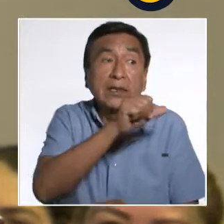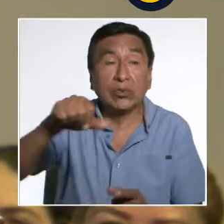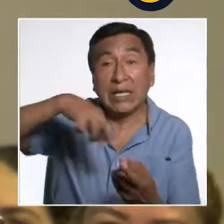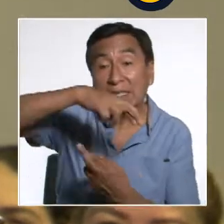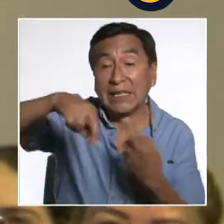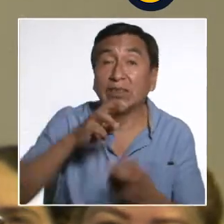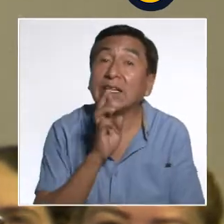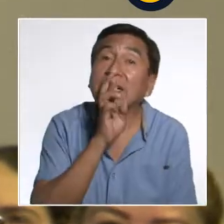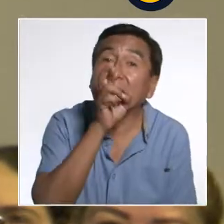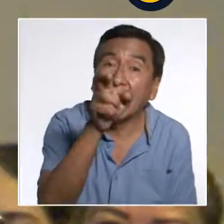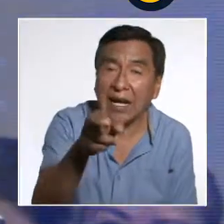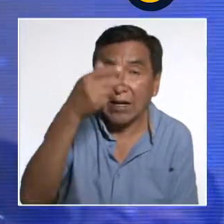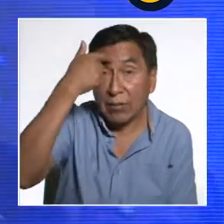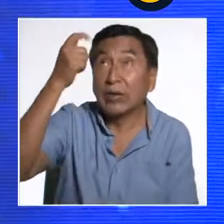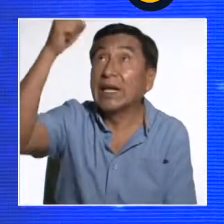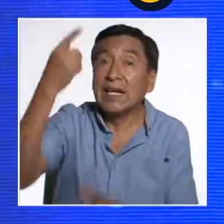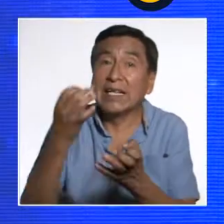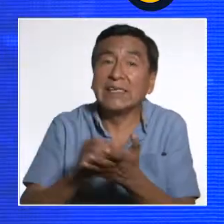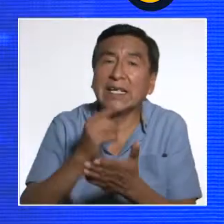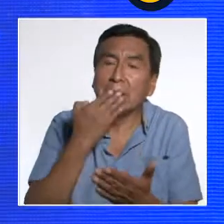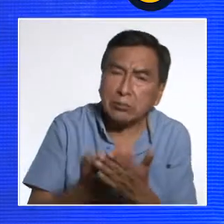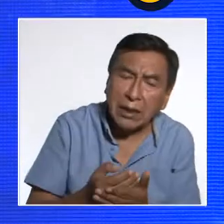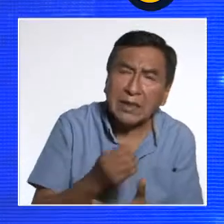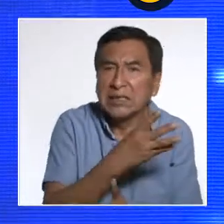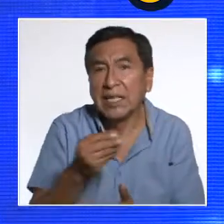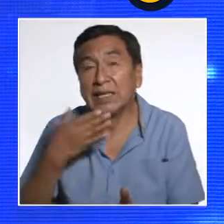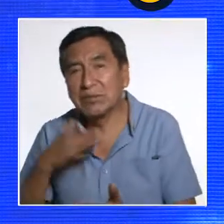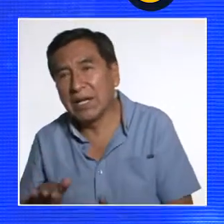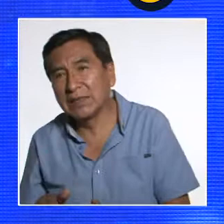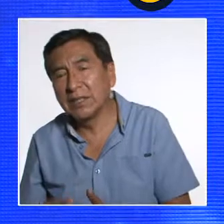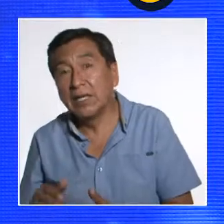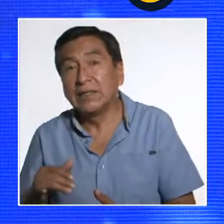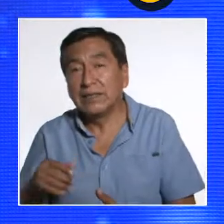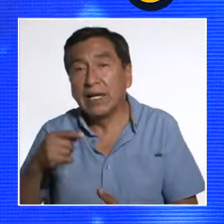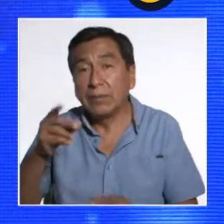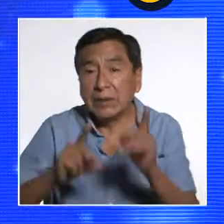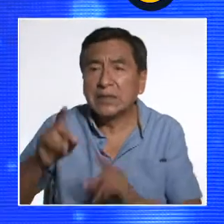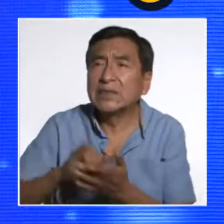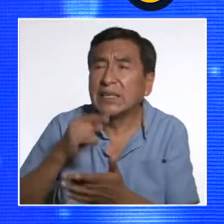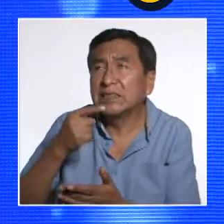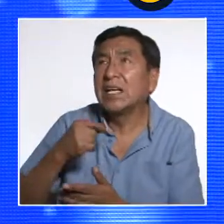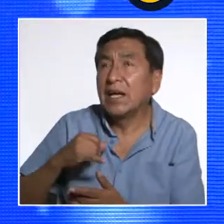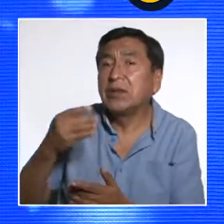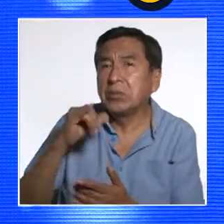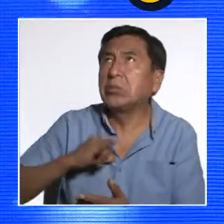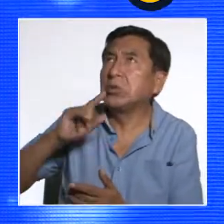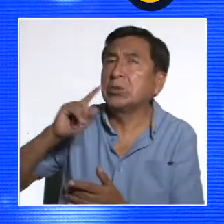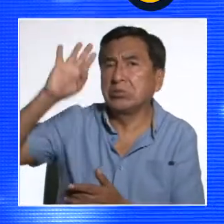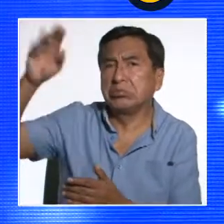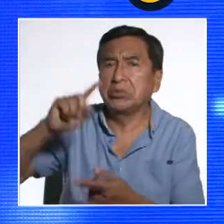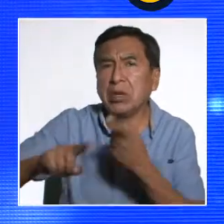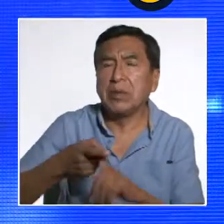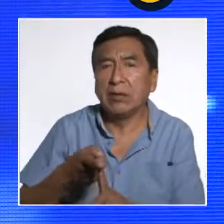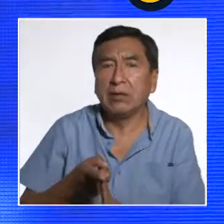real. Porque Él quiere estar en las buenas y en las malas. ¿Ha visto esa gente que dice: yo soy su amigo, pero te cuenta las buenas, las malas no te las cuenta?